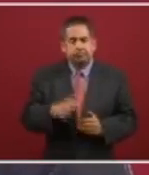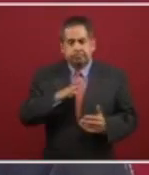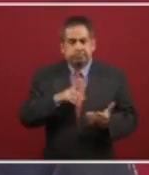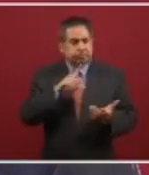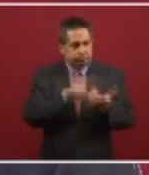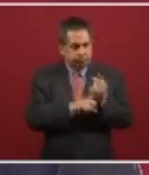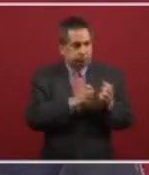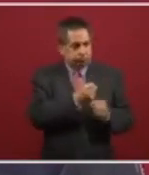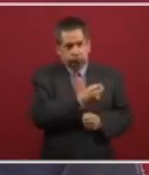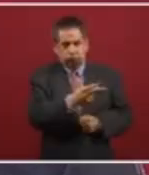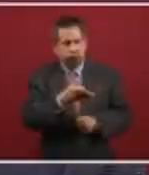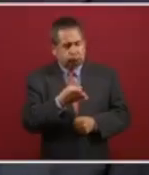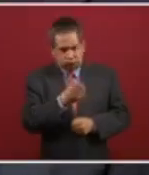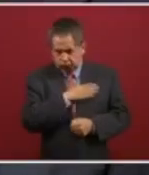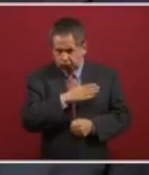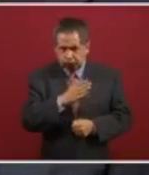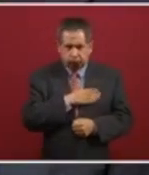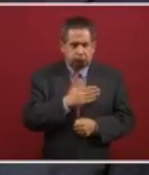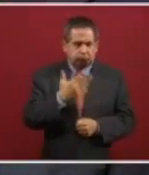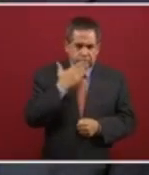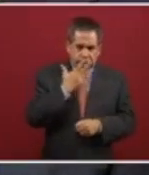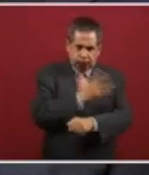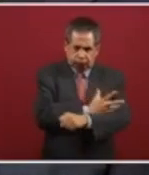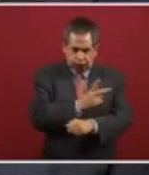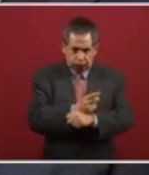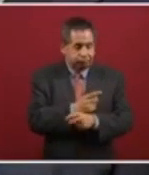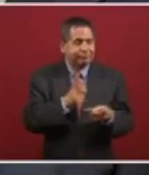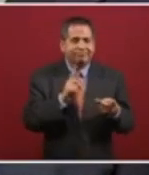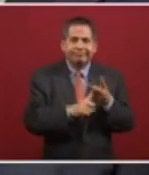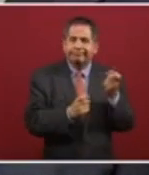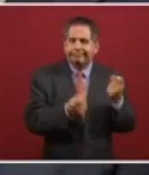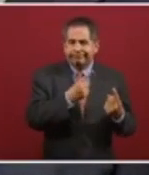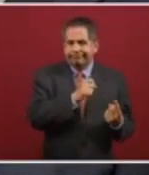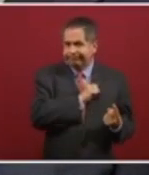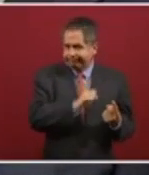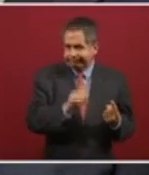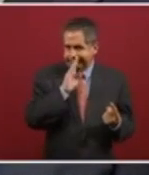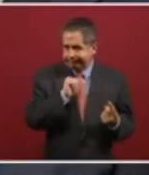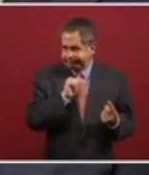elementos buenos y elementos malos,